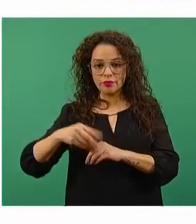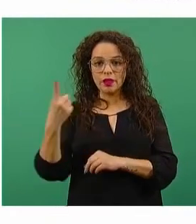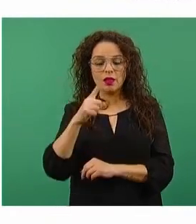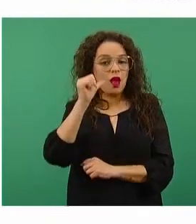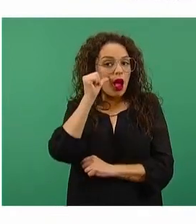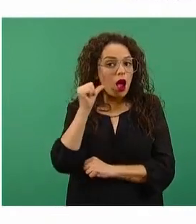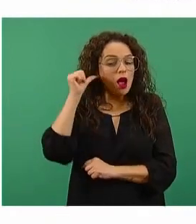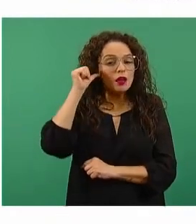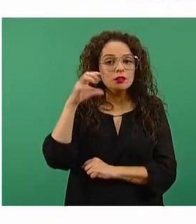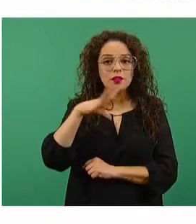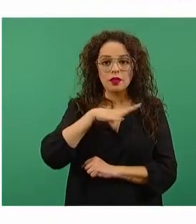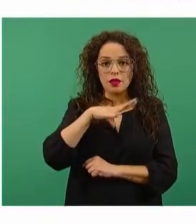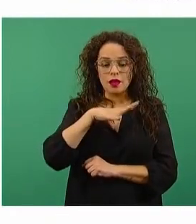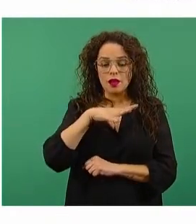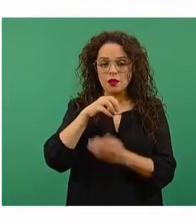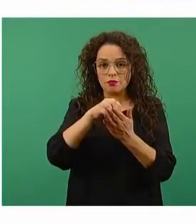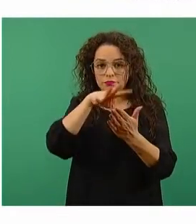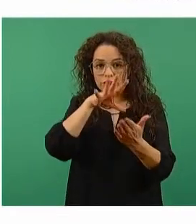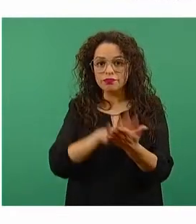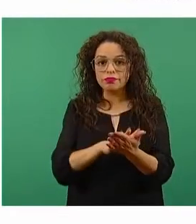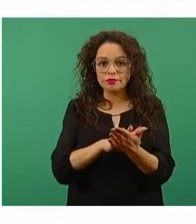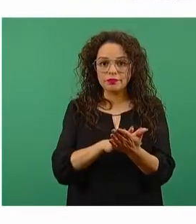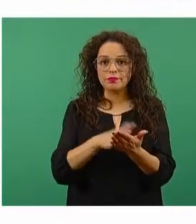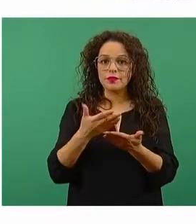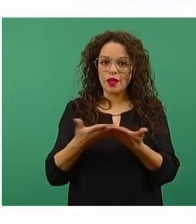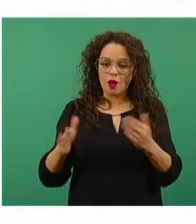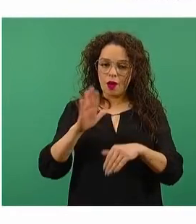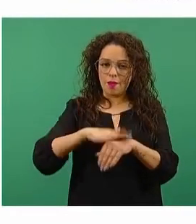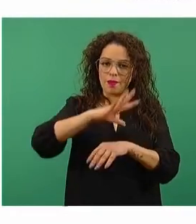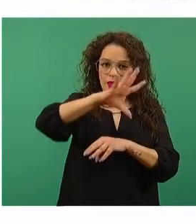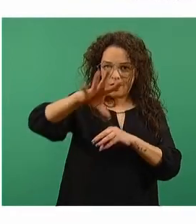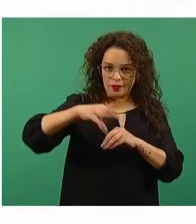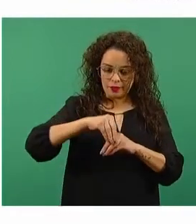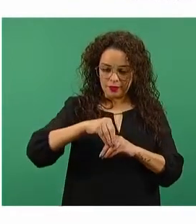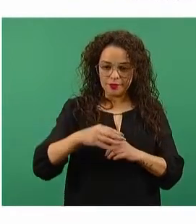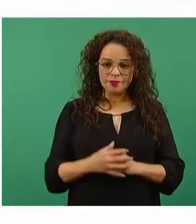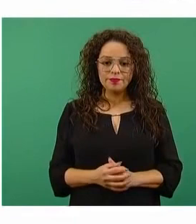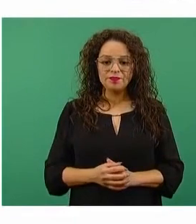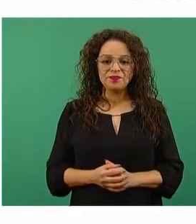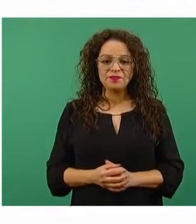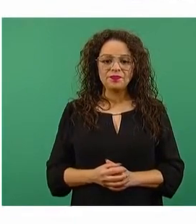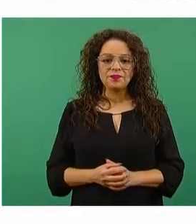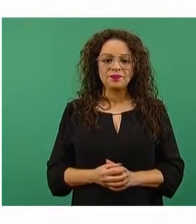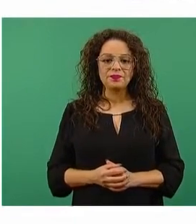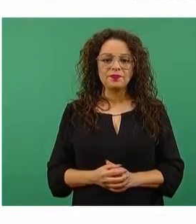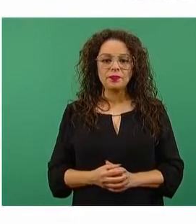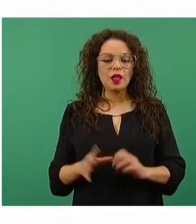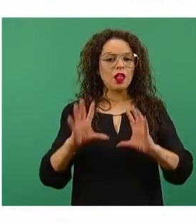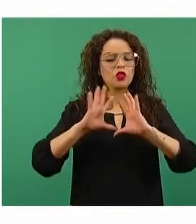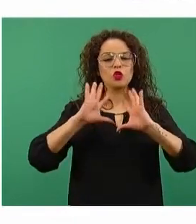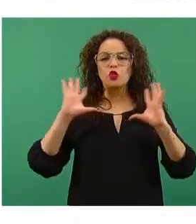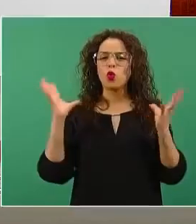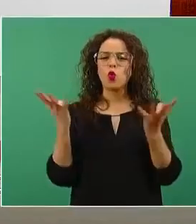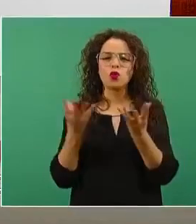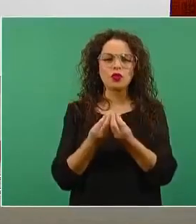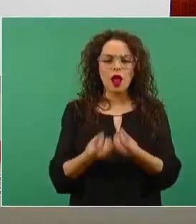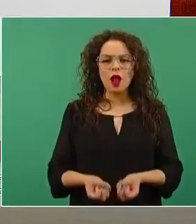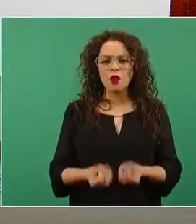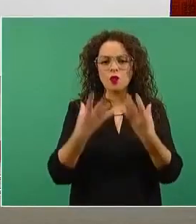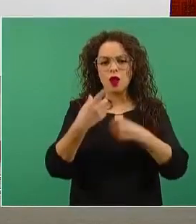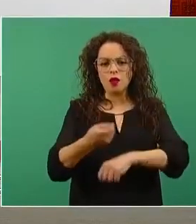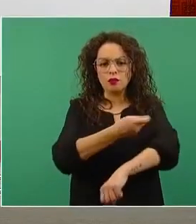ayer notificadas, y en la siguiente diapositiva podemos ver el total de dosis aplicadas, el